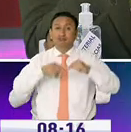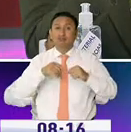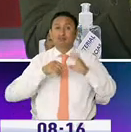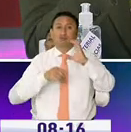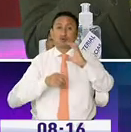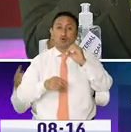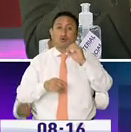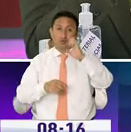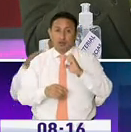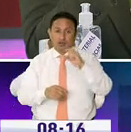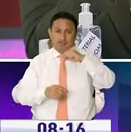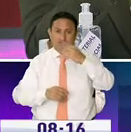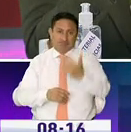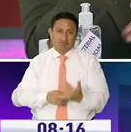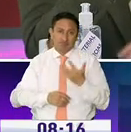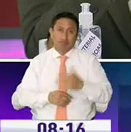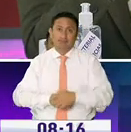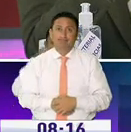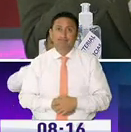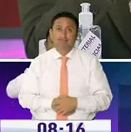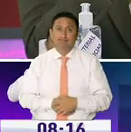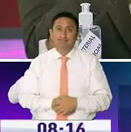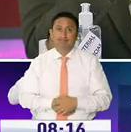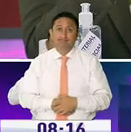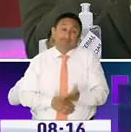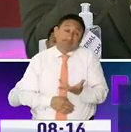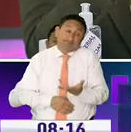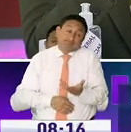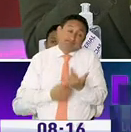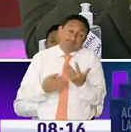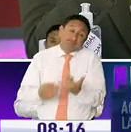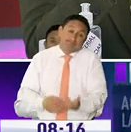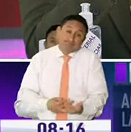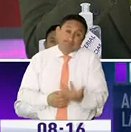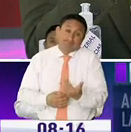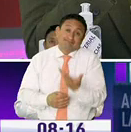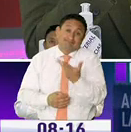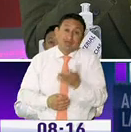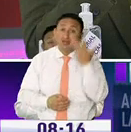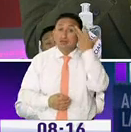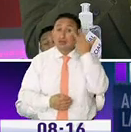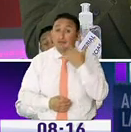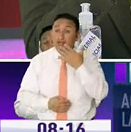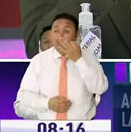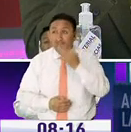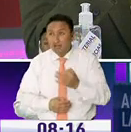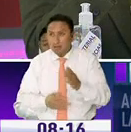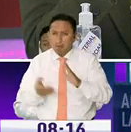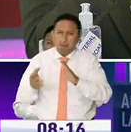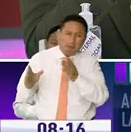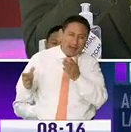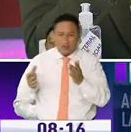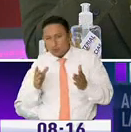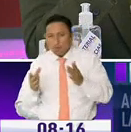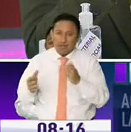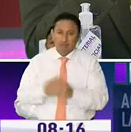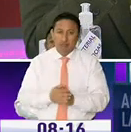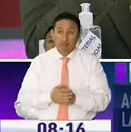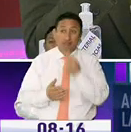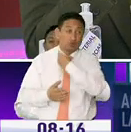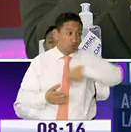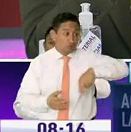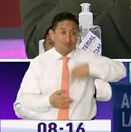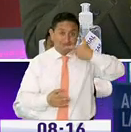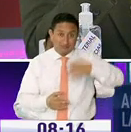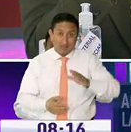nacional y en el COE municipal. Uh-huh. Esperemos que se tenga una fecha de expectativa para que nosotros